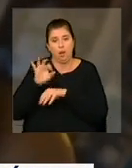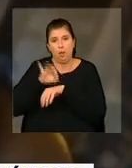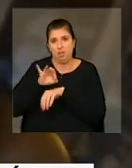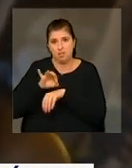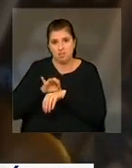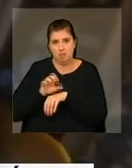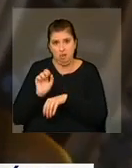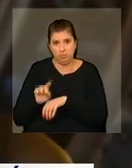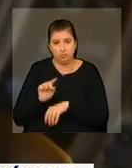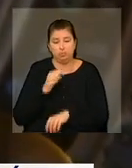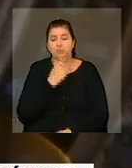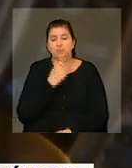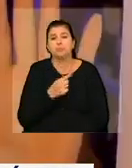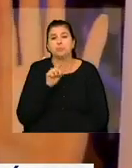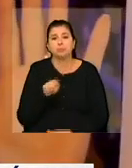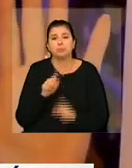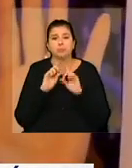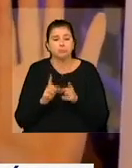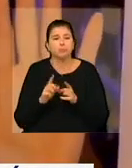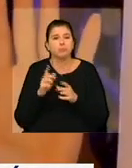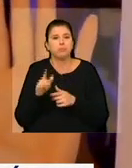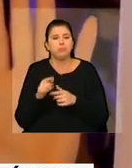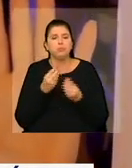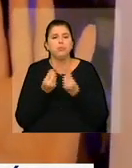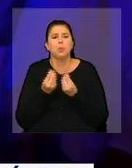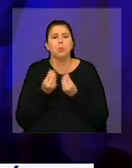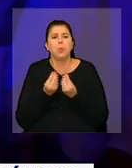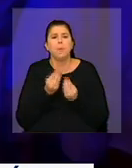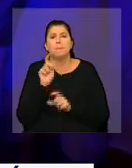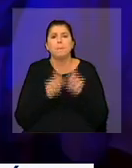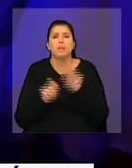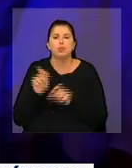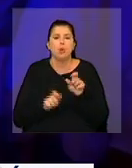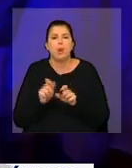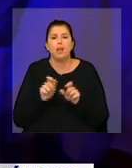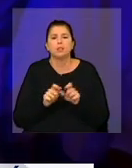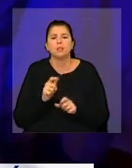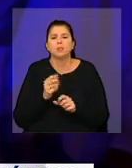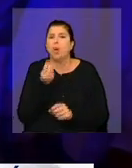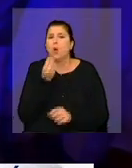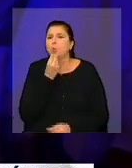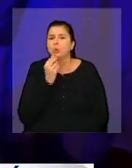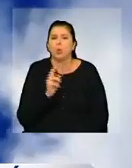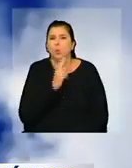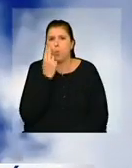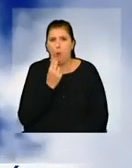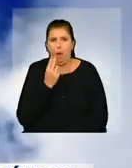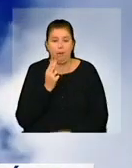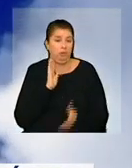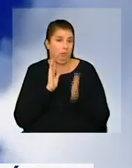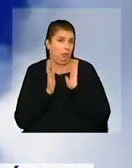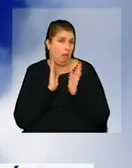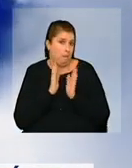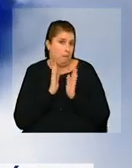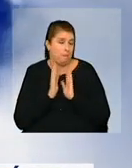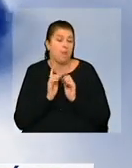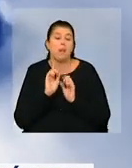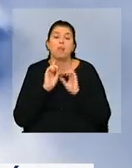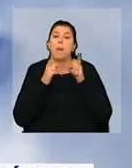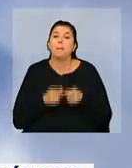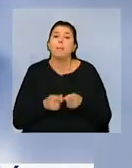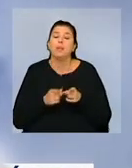en la observación y el reporteo en campo de los efectos de la ayahuasca a las personas que la consumen en Uruguay en el marco de terapias alternativas y ritos espirituales.